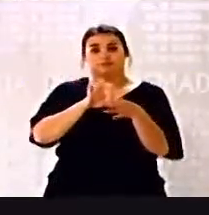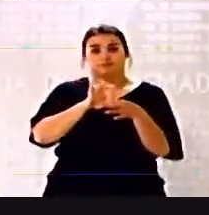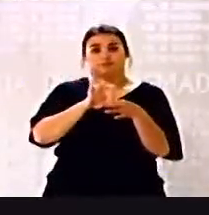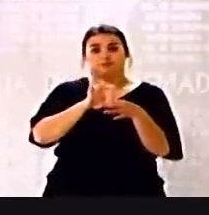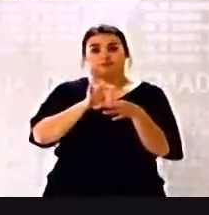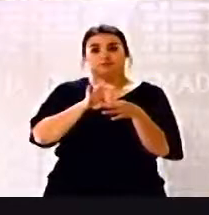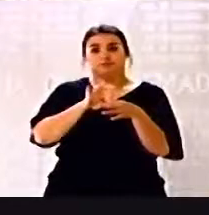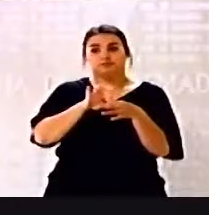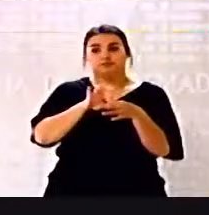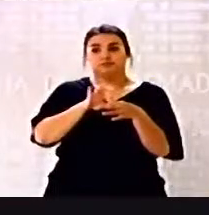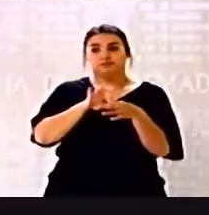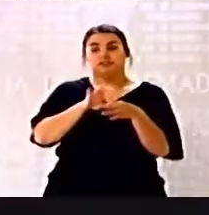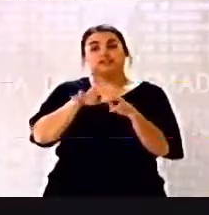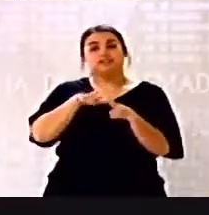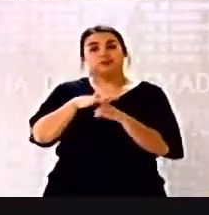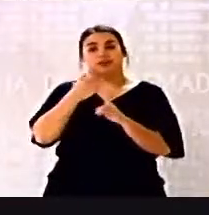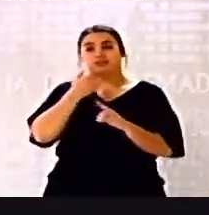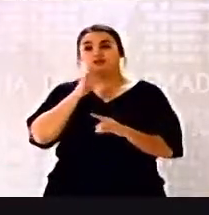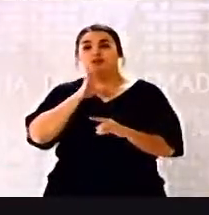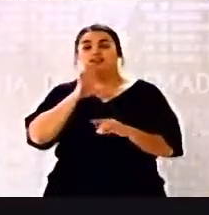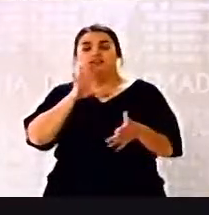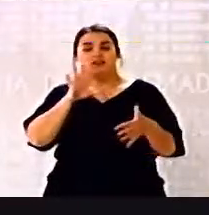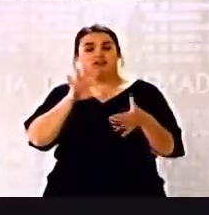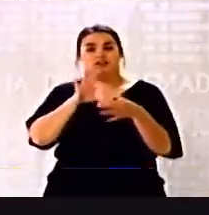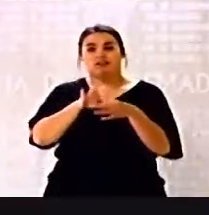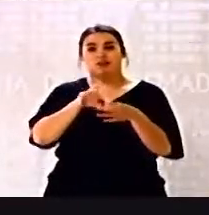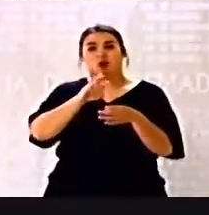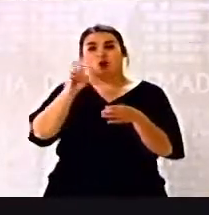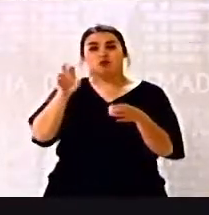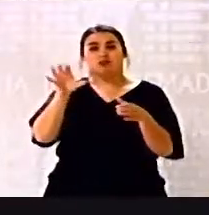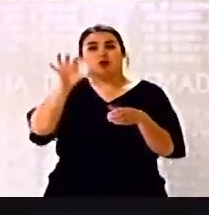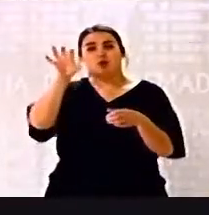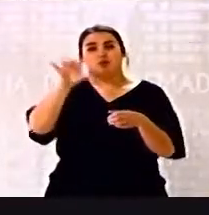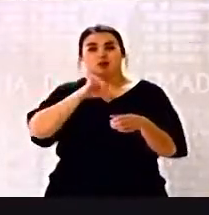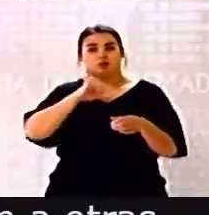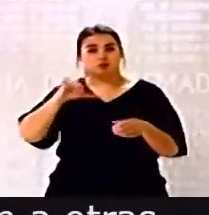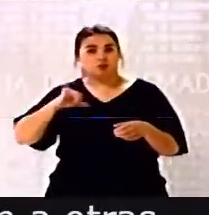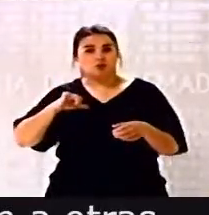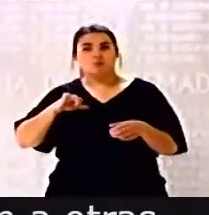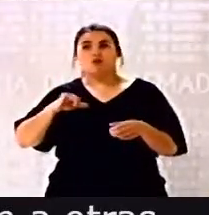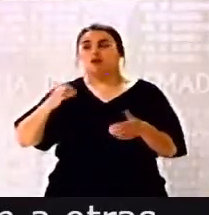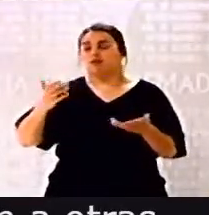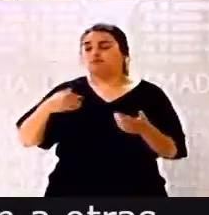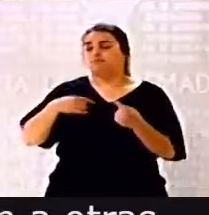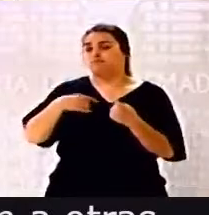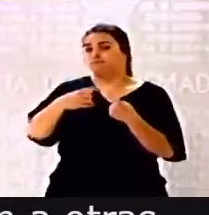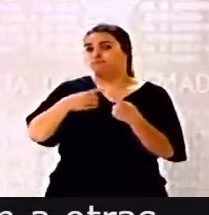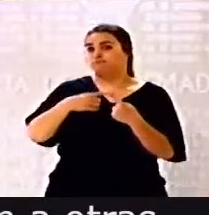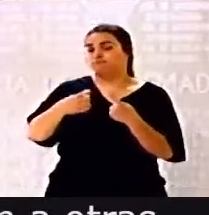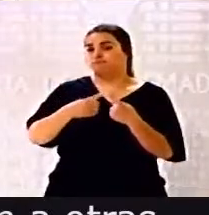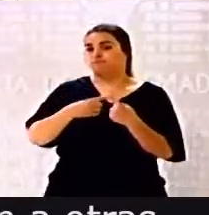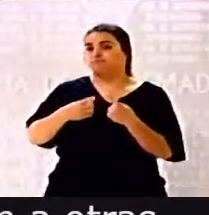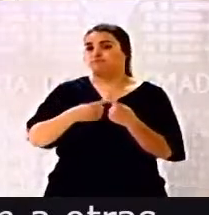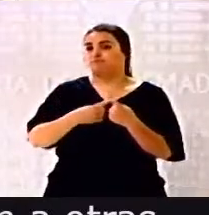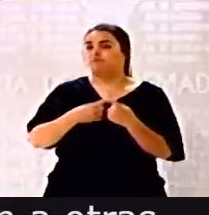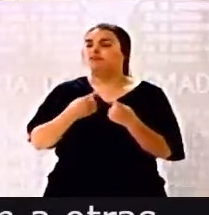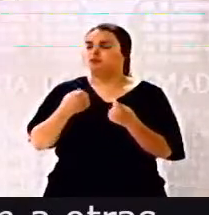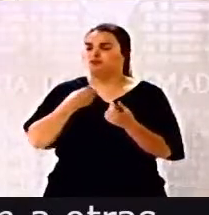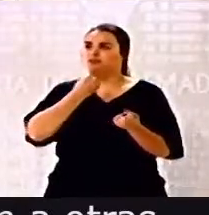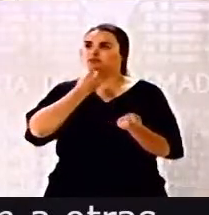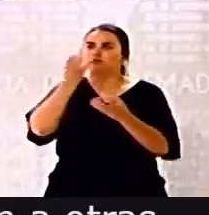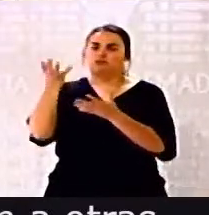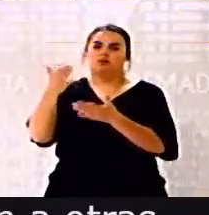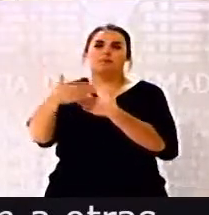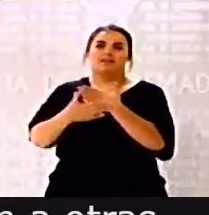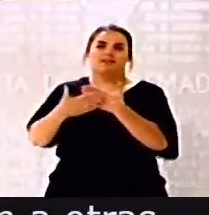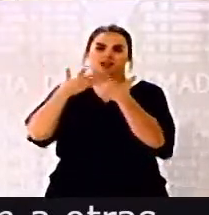otra, el caso que le decía que pertenece a otra comunidad autónoma y que era más discutible el desplazamiento, se lo hemos comunicado al